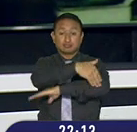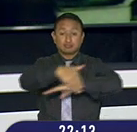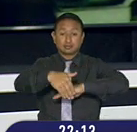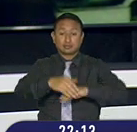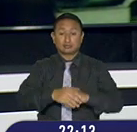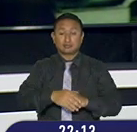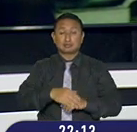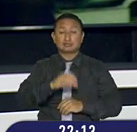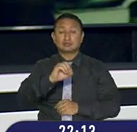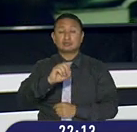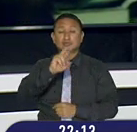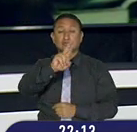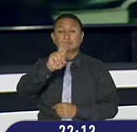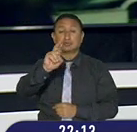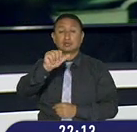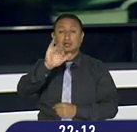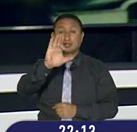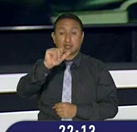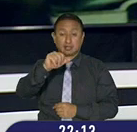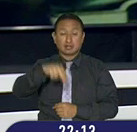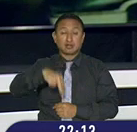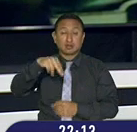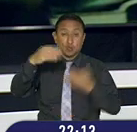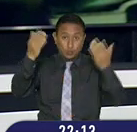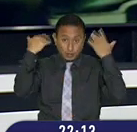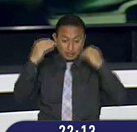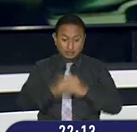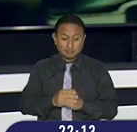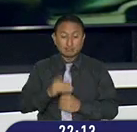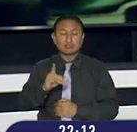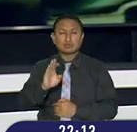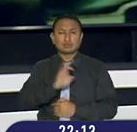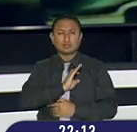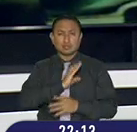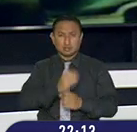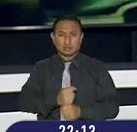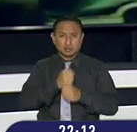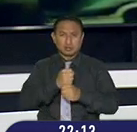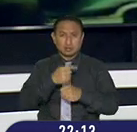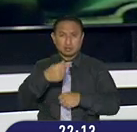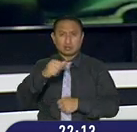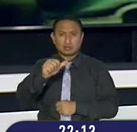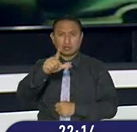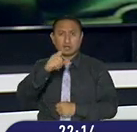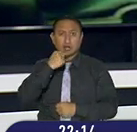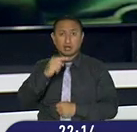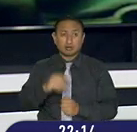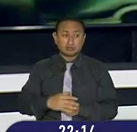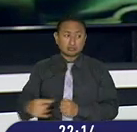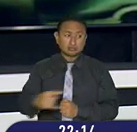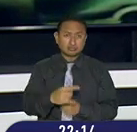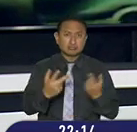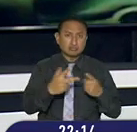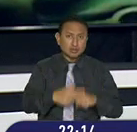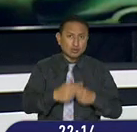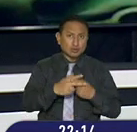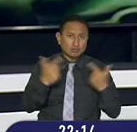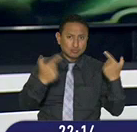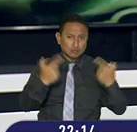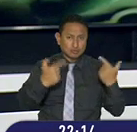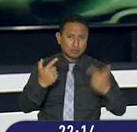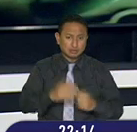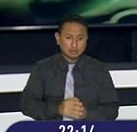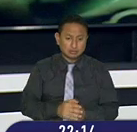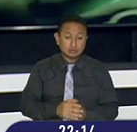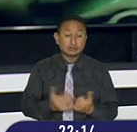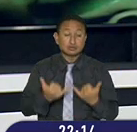Joaquín Orrantia en el norte de Guayaquil. El experto en seguridad Galo Estrella afirma que el origen de la violencia criminal es